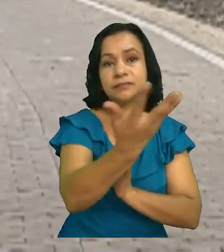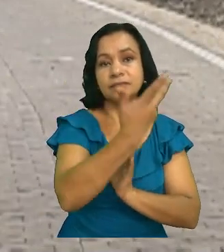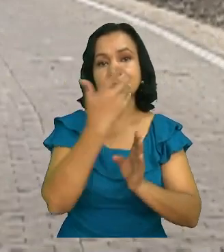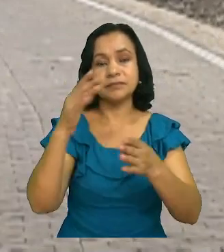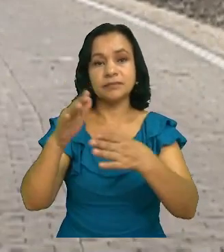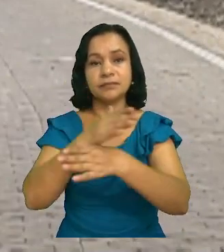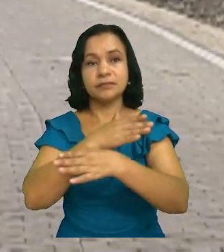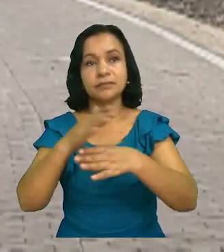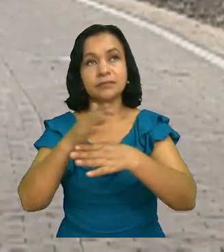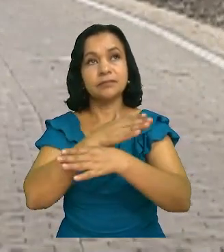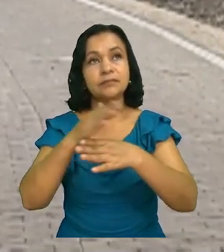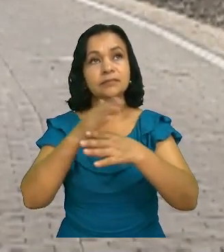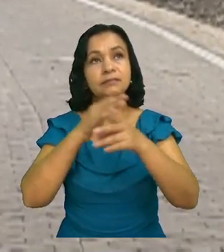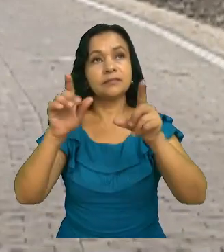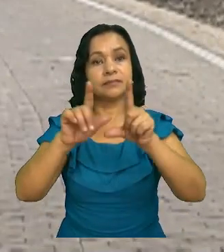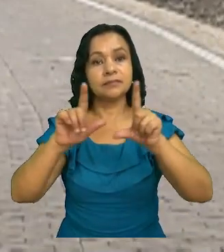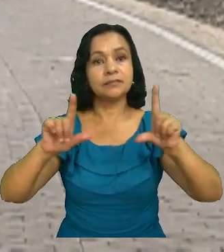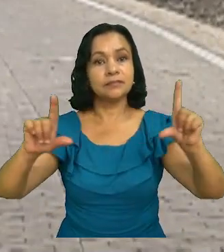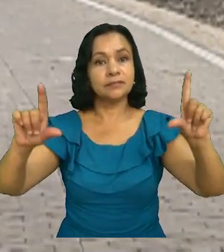la zona está quedando, pues,